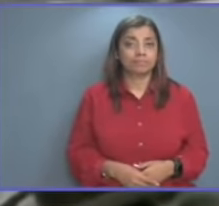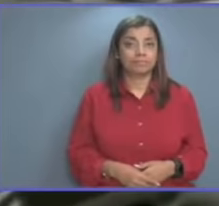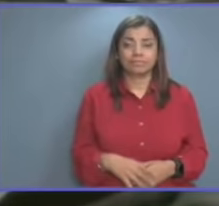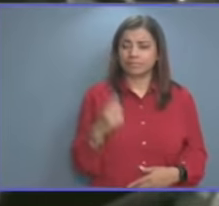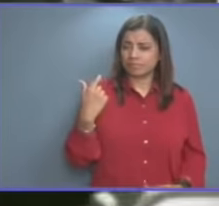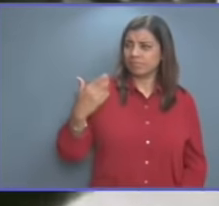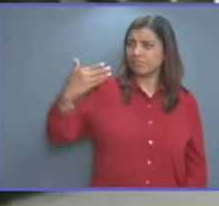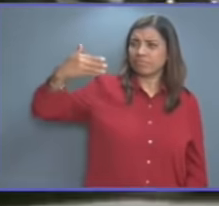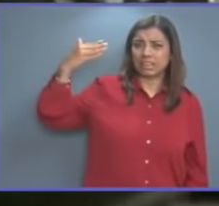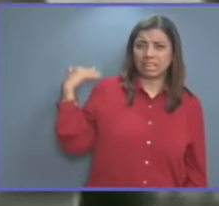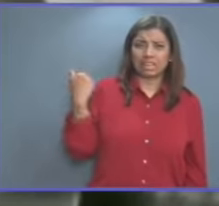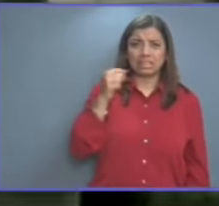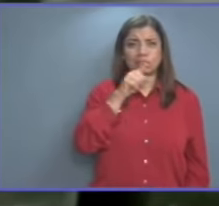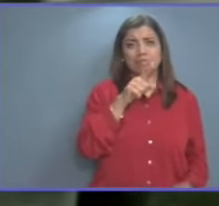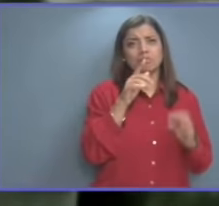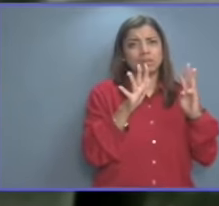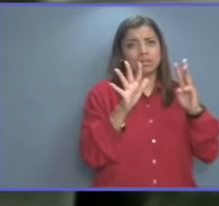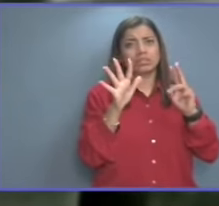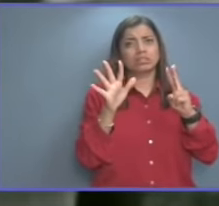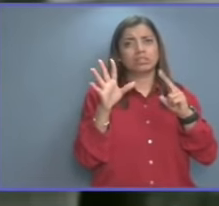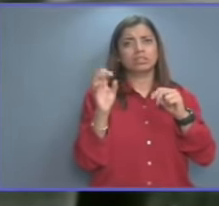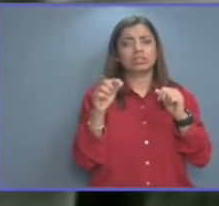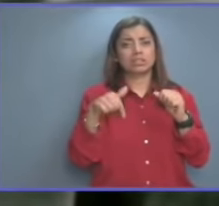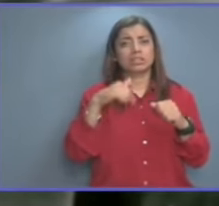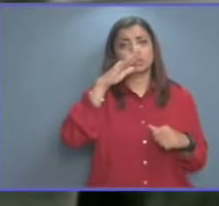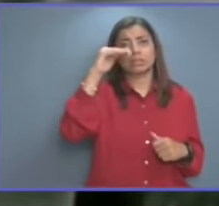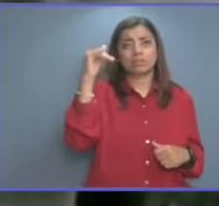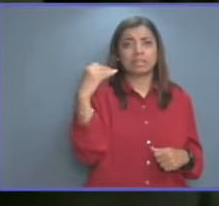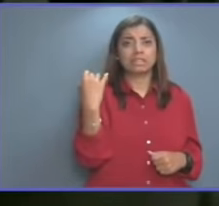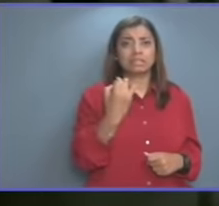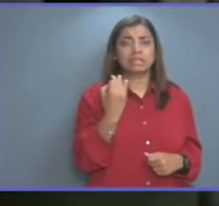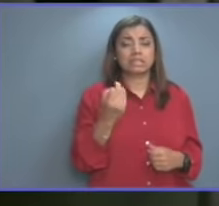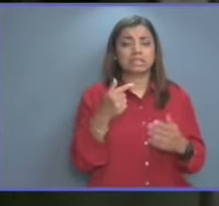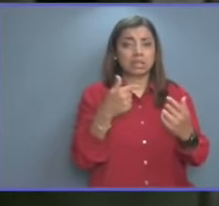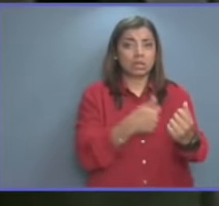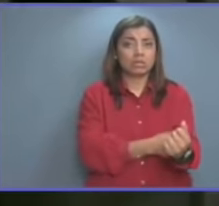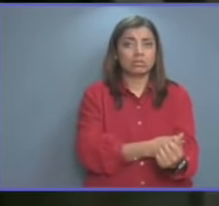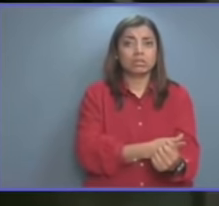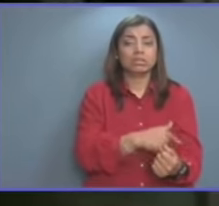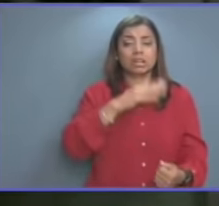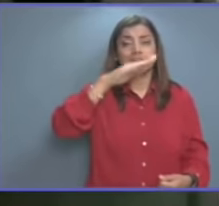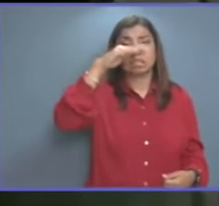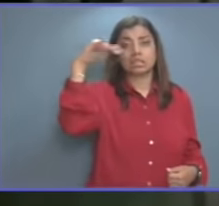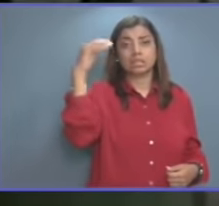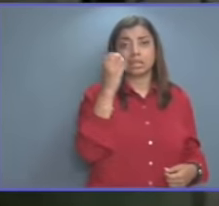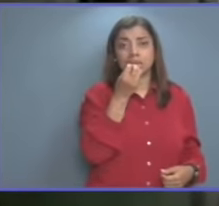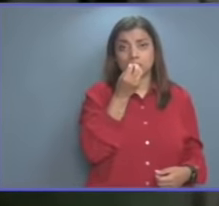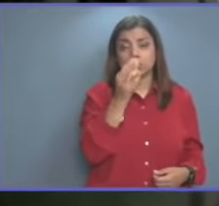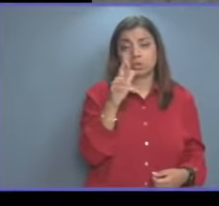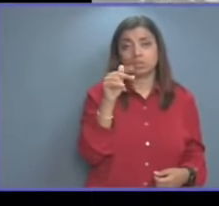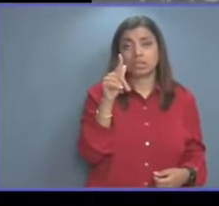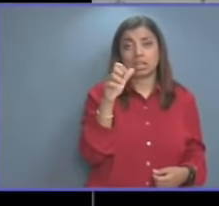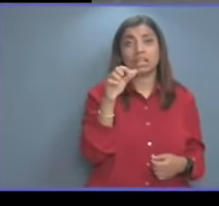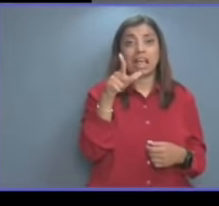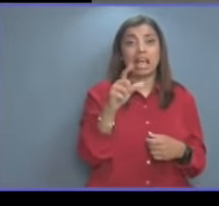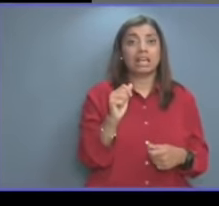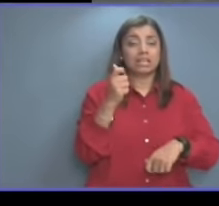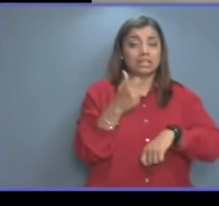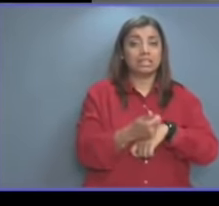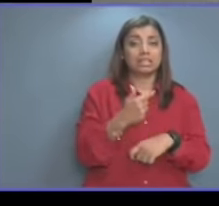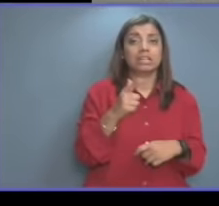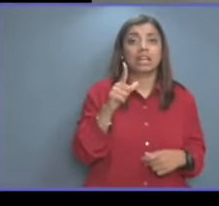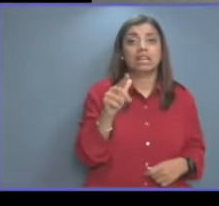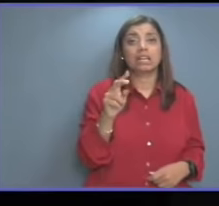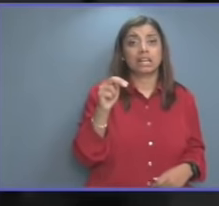el año 1870 y en el país se necesitaban fondos para el hospital nacional rosales es allí cuando nace la lotería nacional de